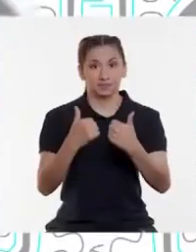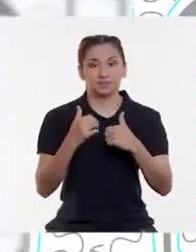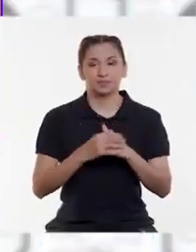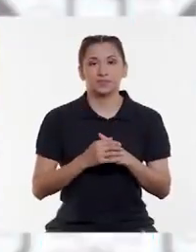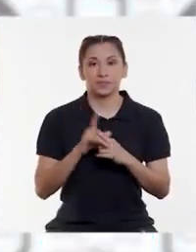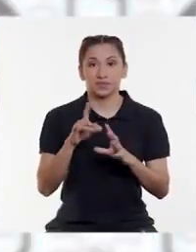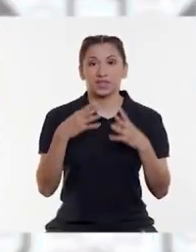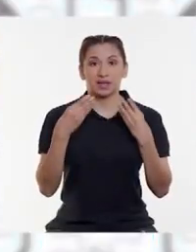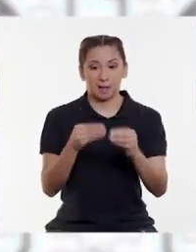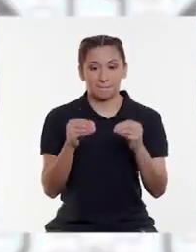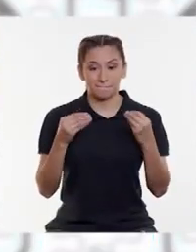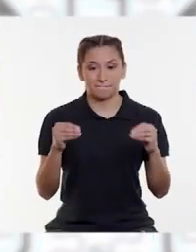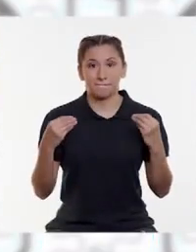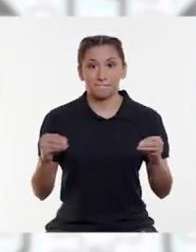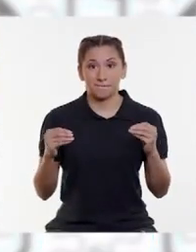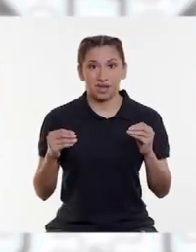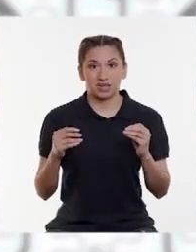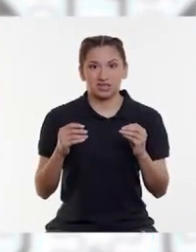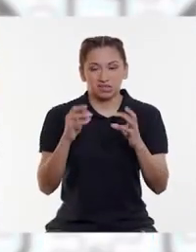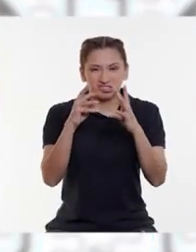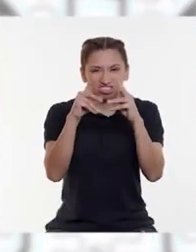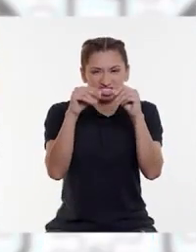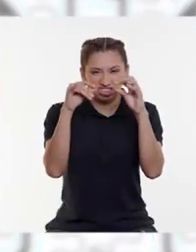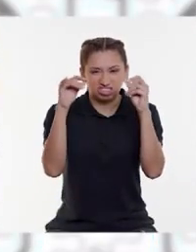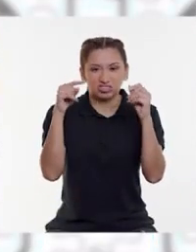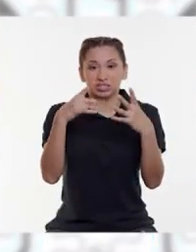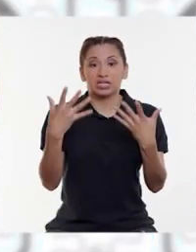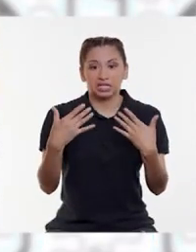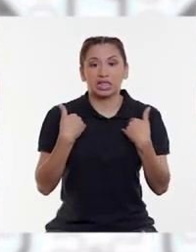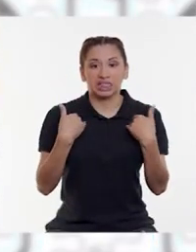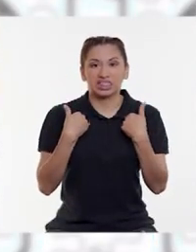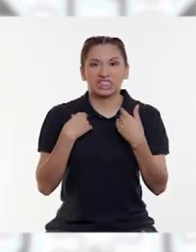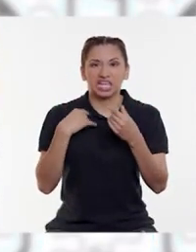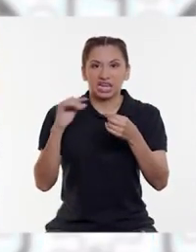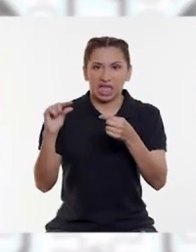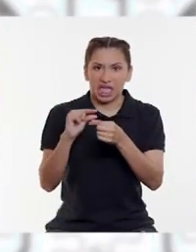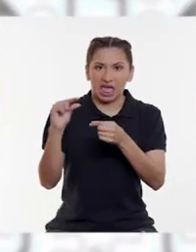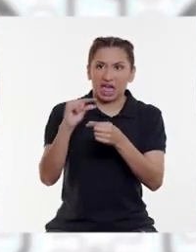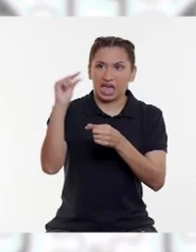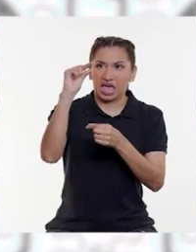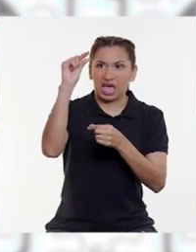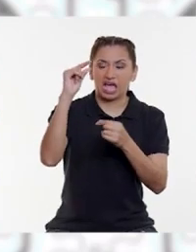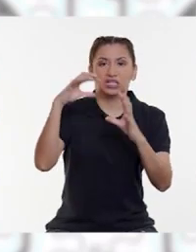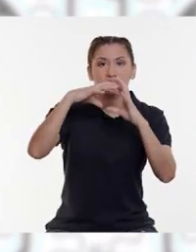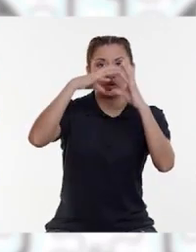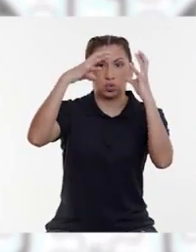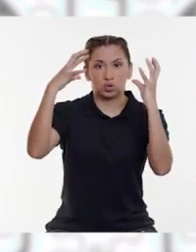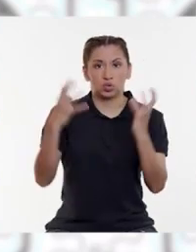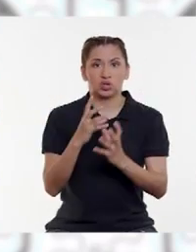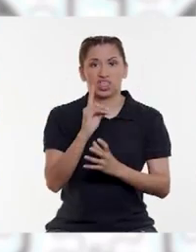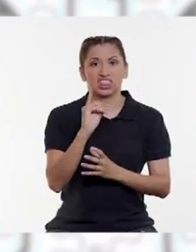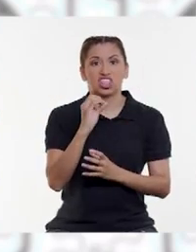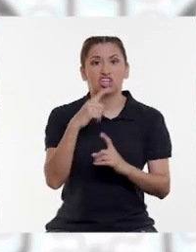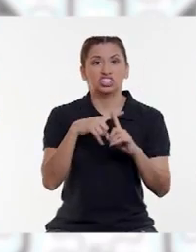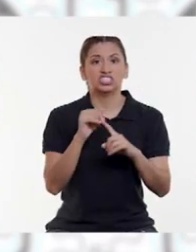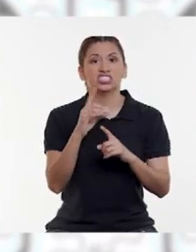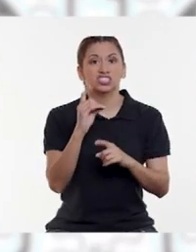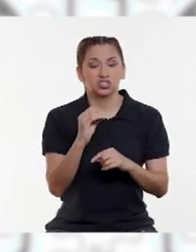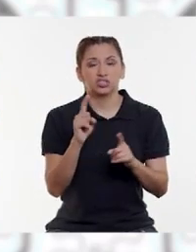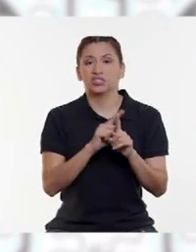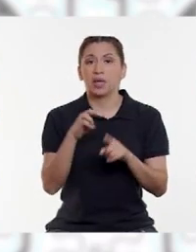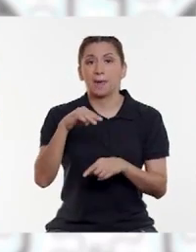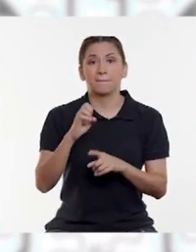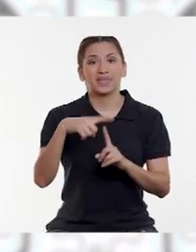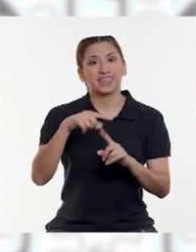Bien, los plásticos y microplásticos desprenden gases de efecto invernadero, como el ozono, el dióxido de carbono y